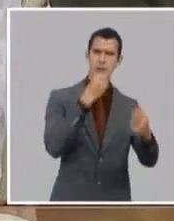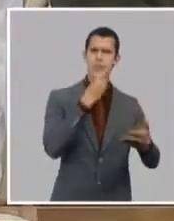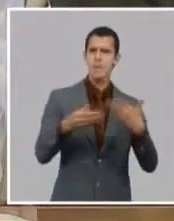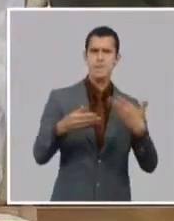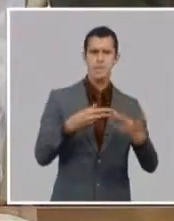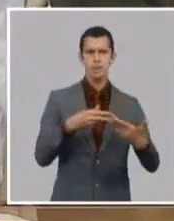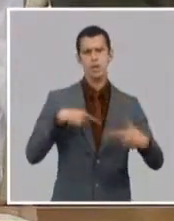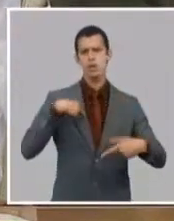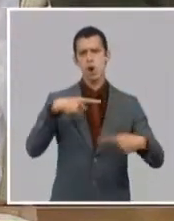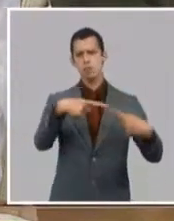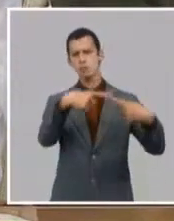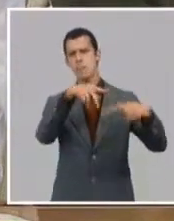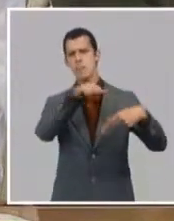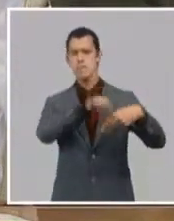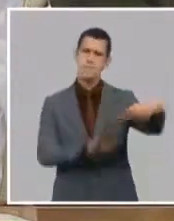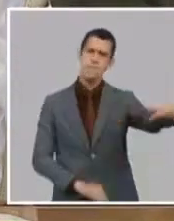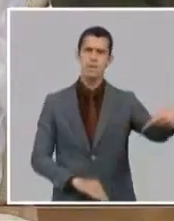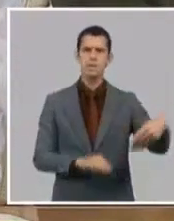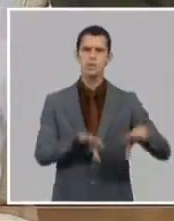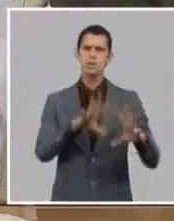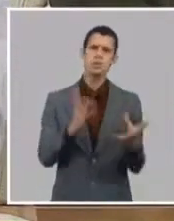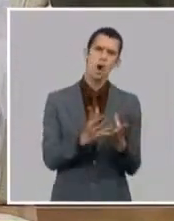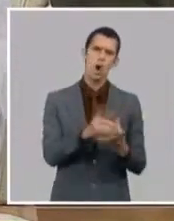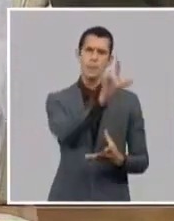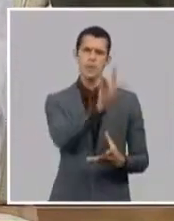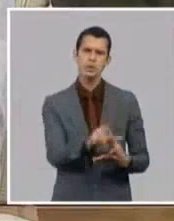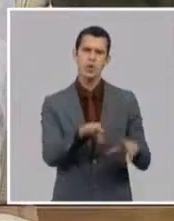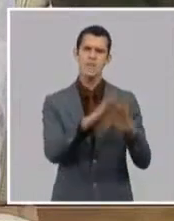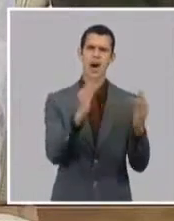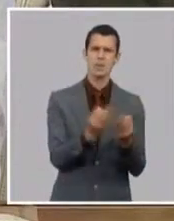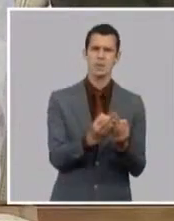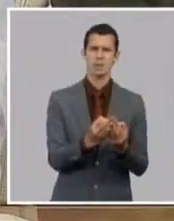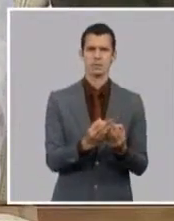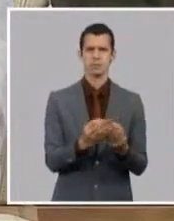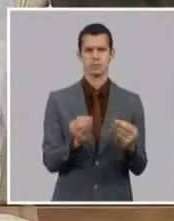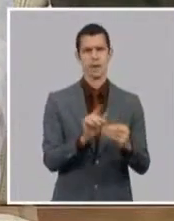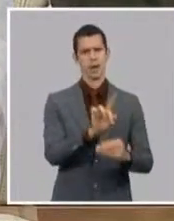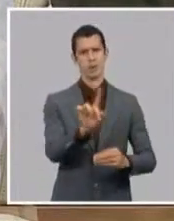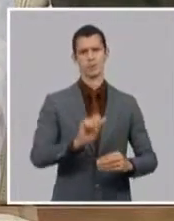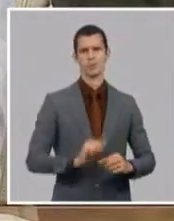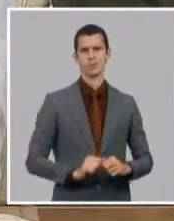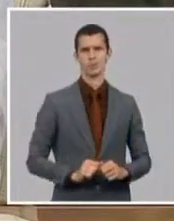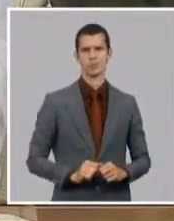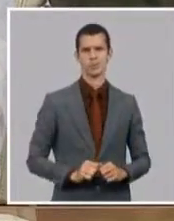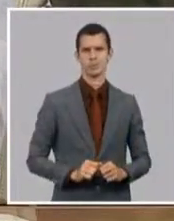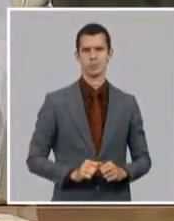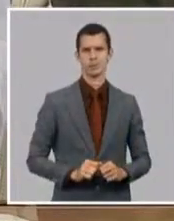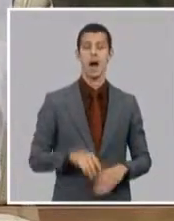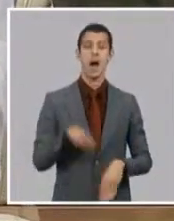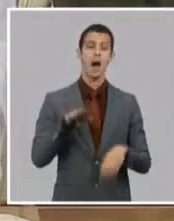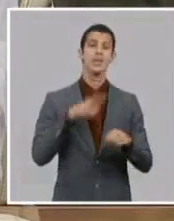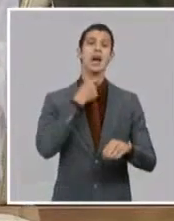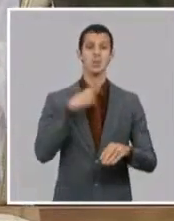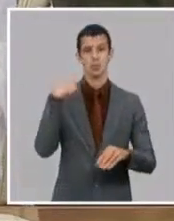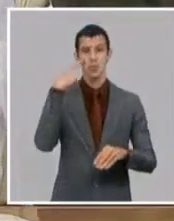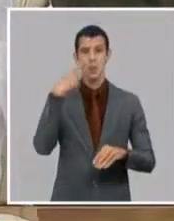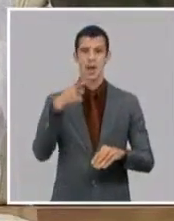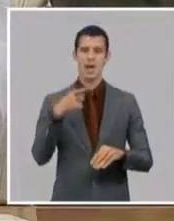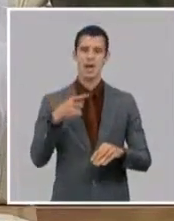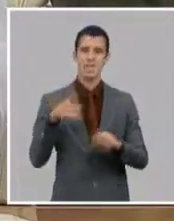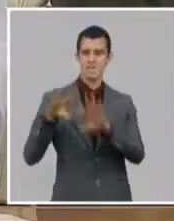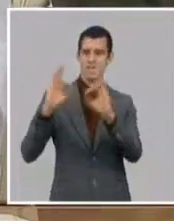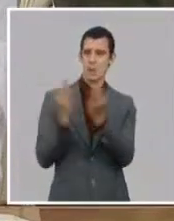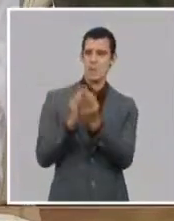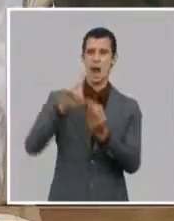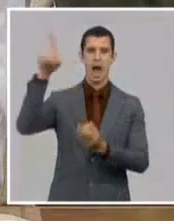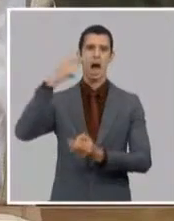familiares de cubanos que viven aquí desde el exterior, han llamado para llenarlos de insultos, para decirles que